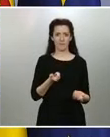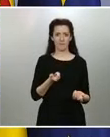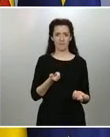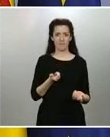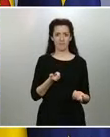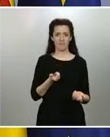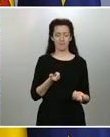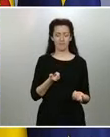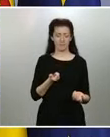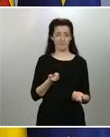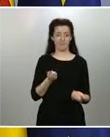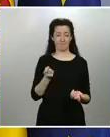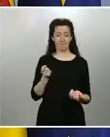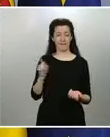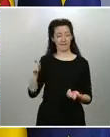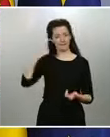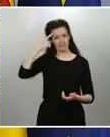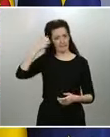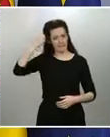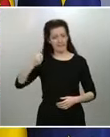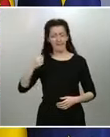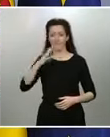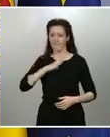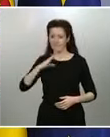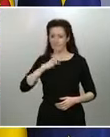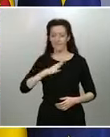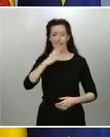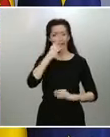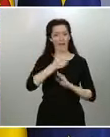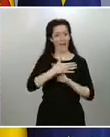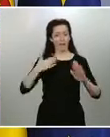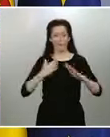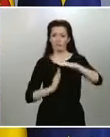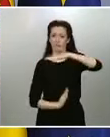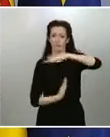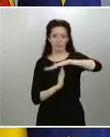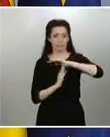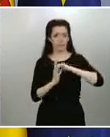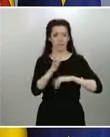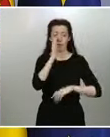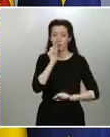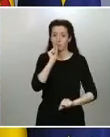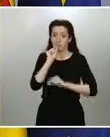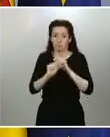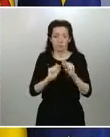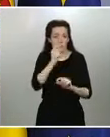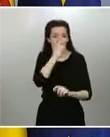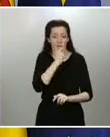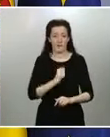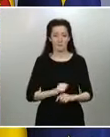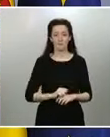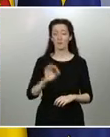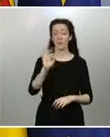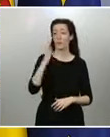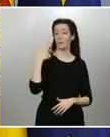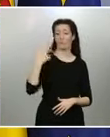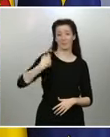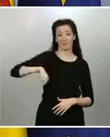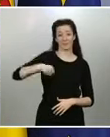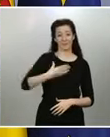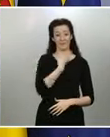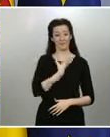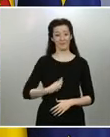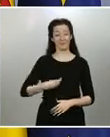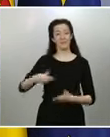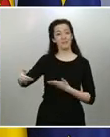tanto o como en cuando el presidente de murcia nos pedía el confinamiento total antes incluso